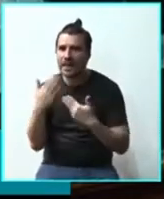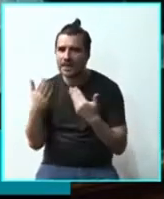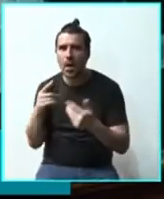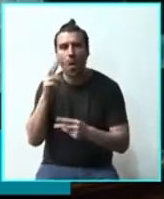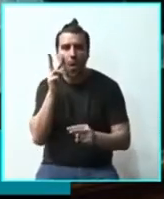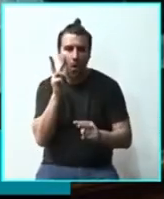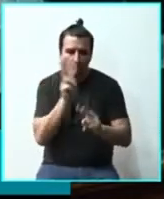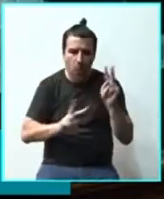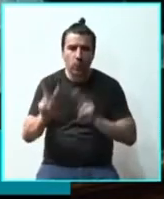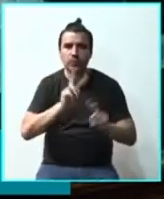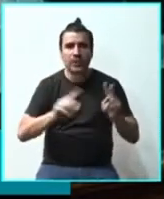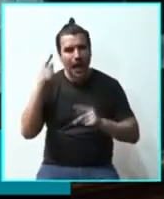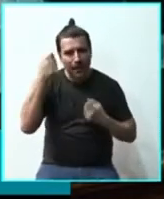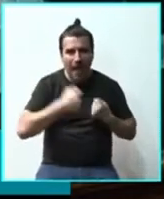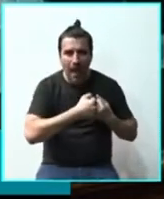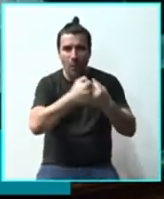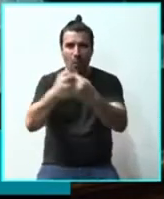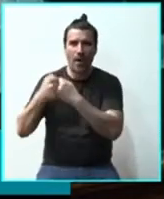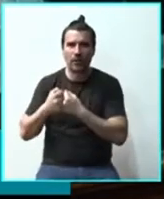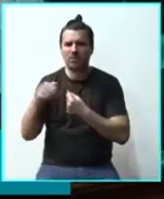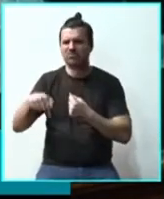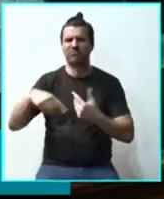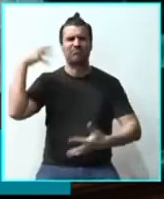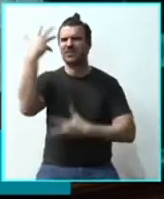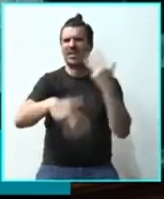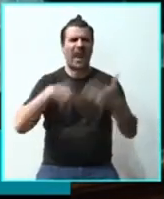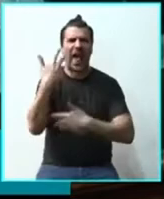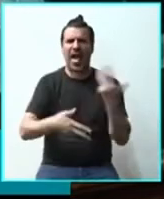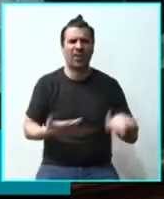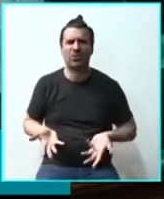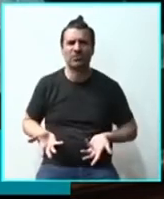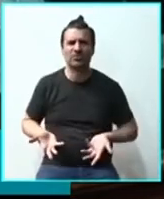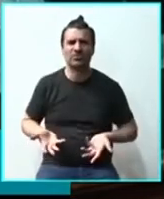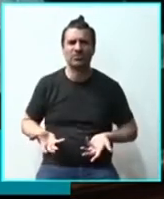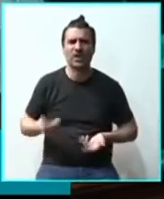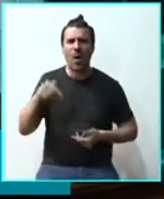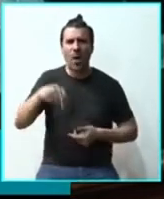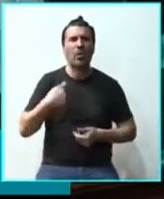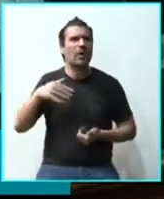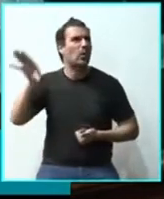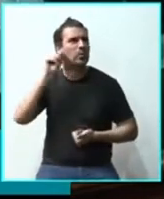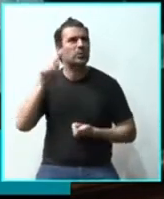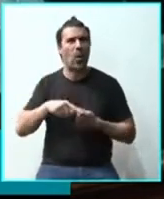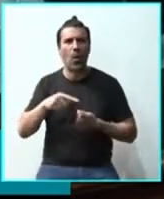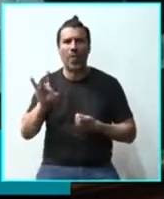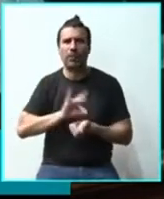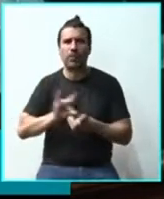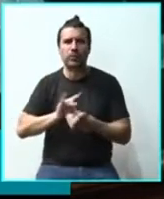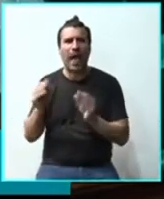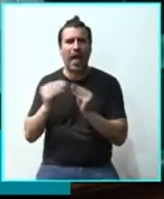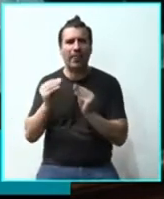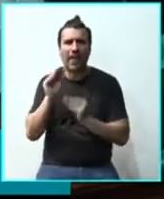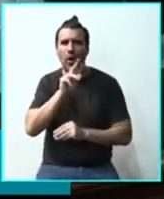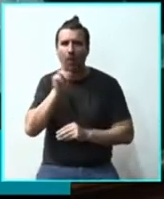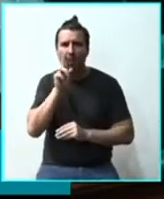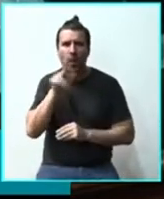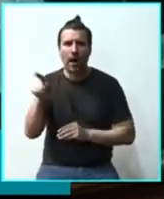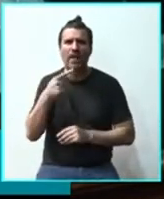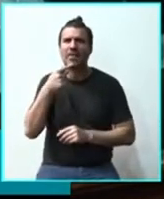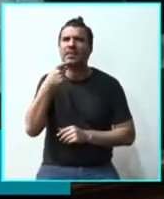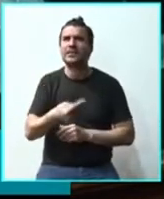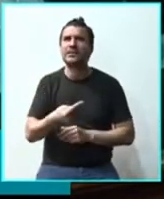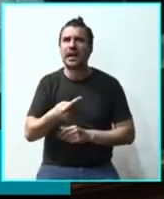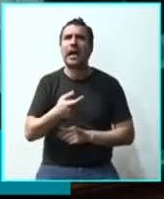intentamos alcanzar consensos, pero está todo mezclado. Hoy escuché, por ejemplo, como una diputada pedía que